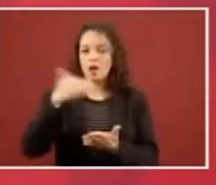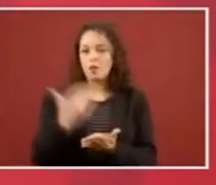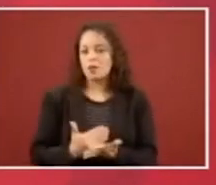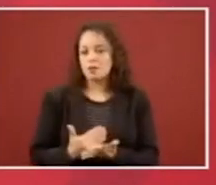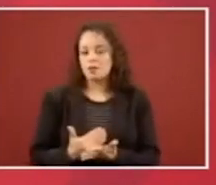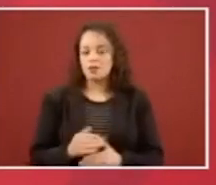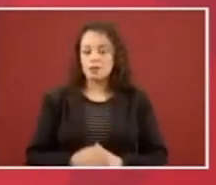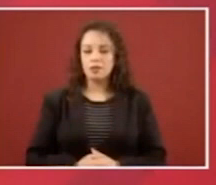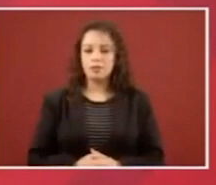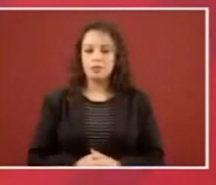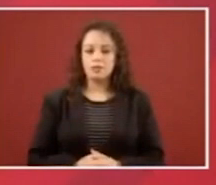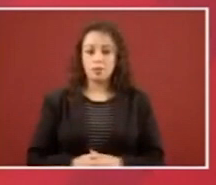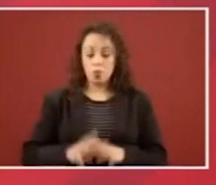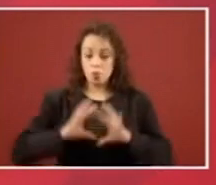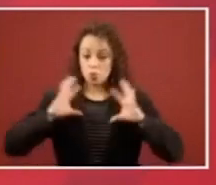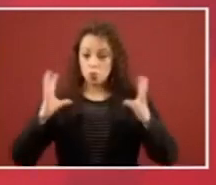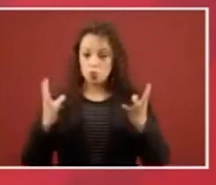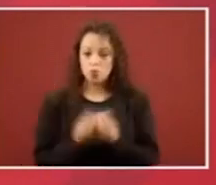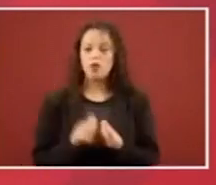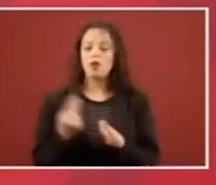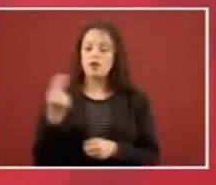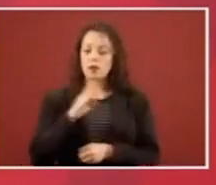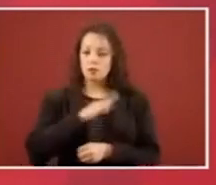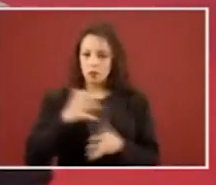todos, todos. Y